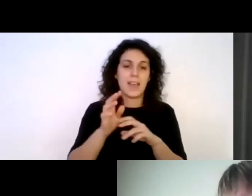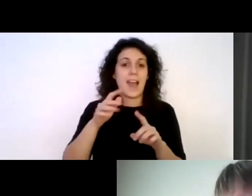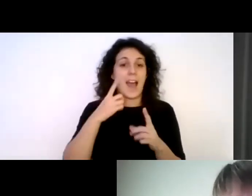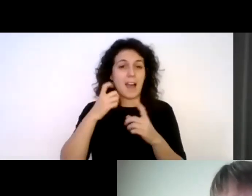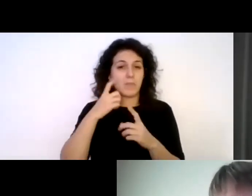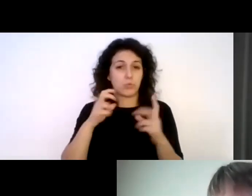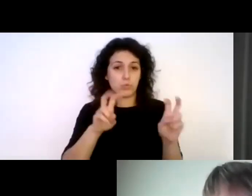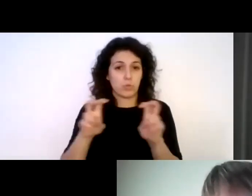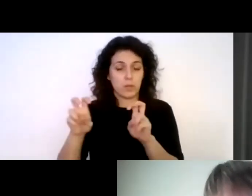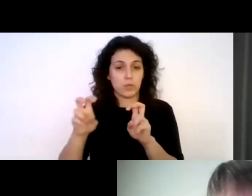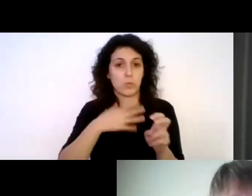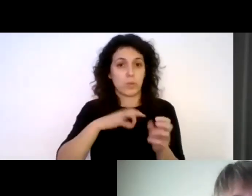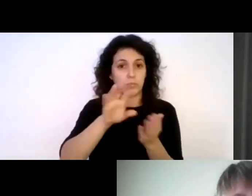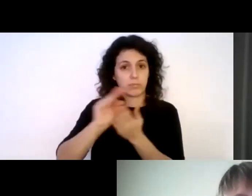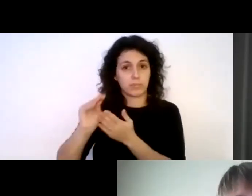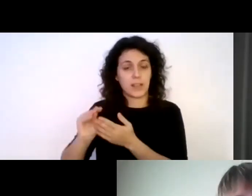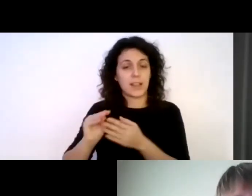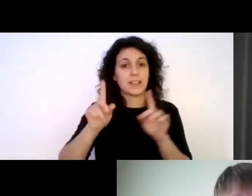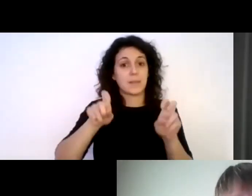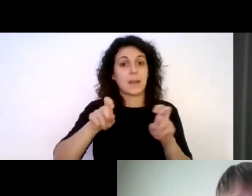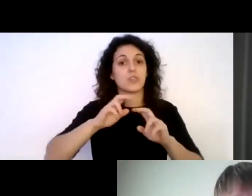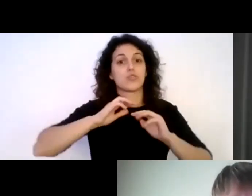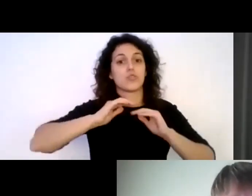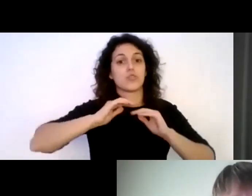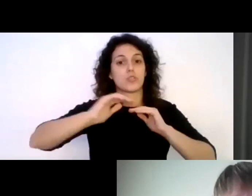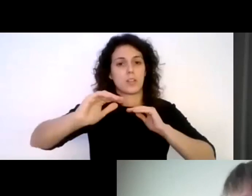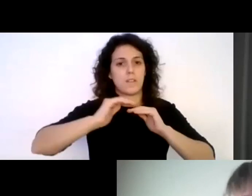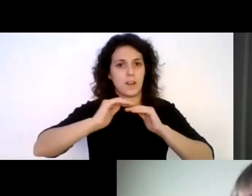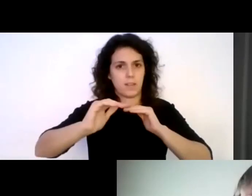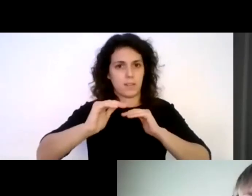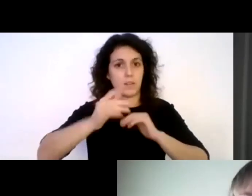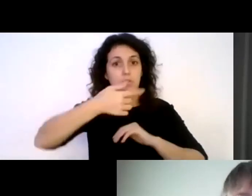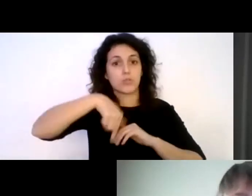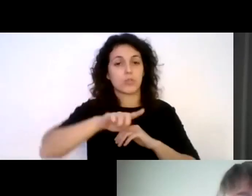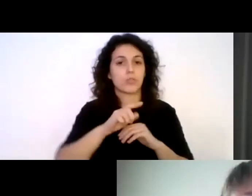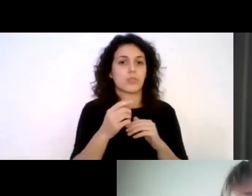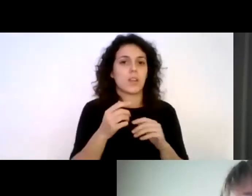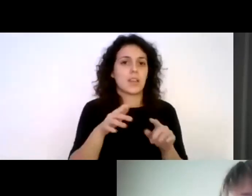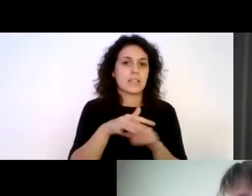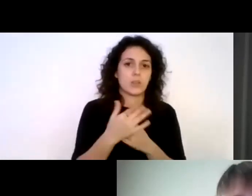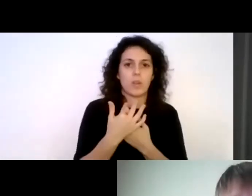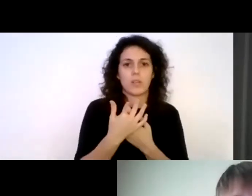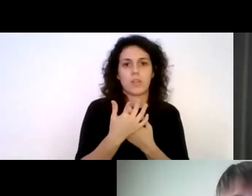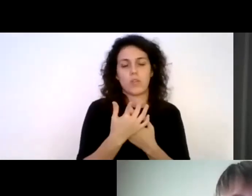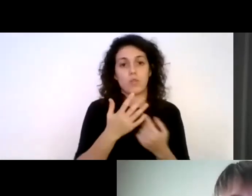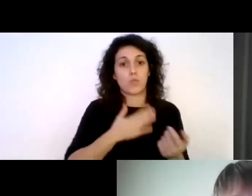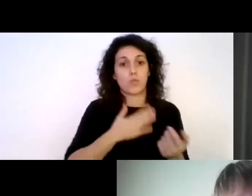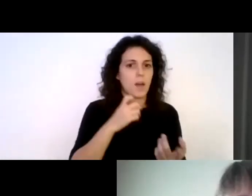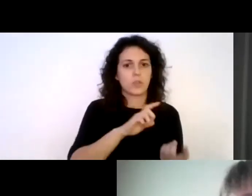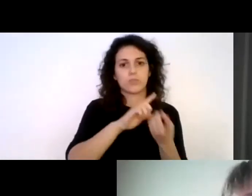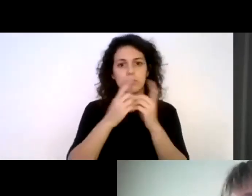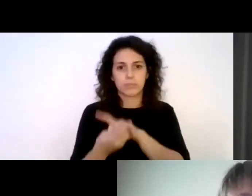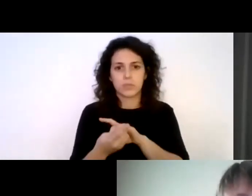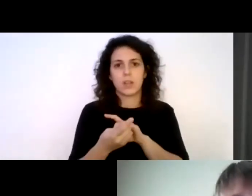podemos recoger, y también un poco en el tema de la sostenibilidad. Nos hemos visto pues abocados a cambiar nuestros hábitos, reducción